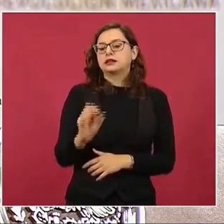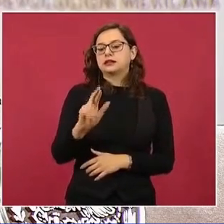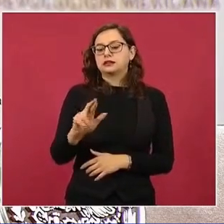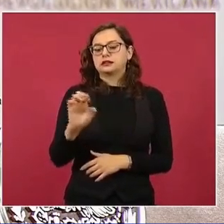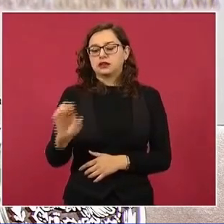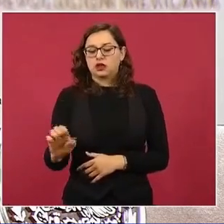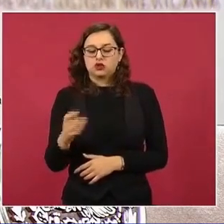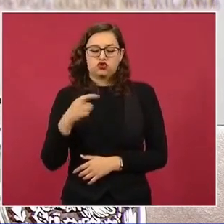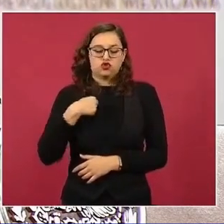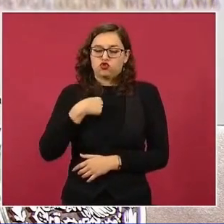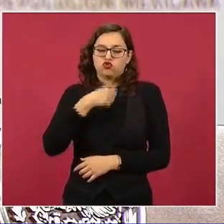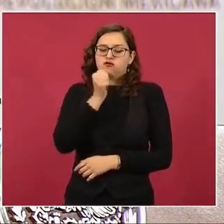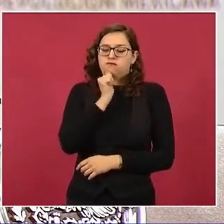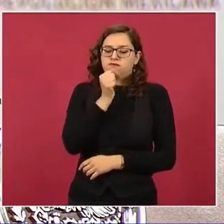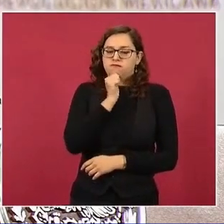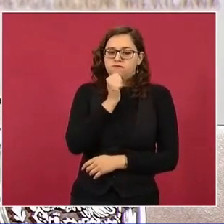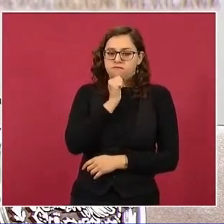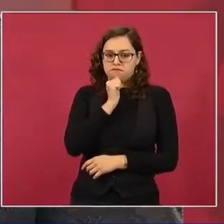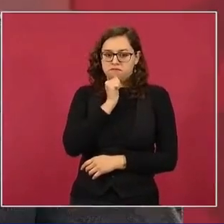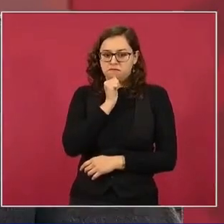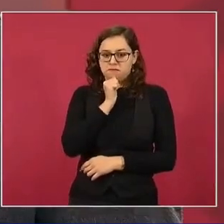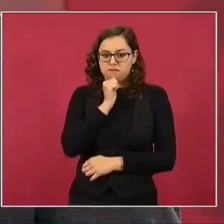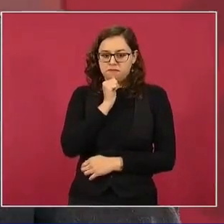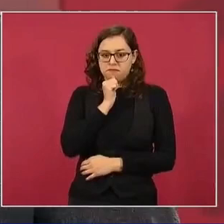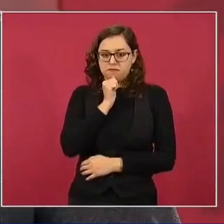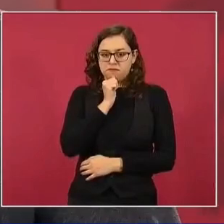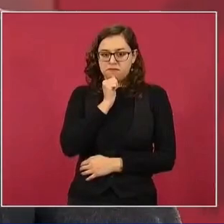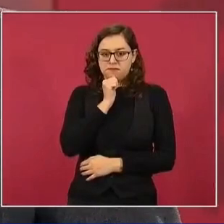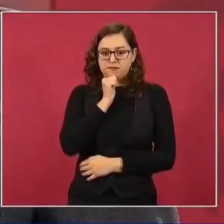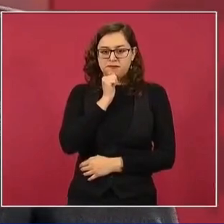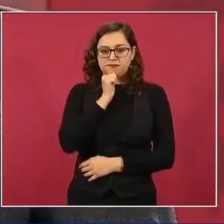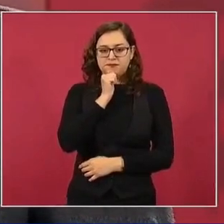lo conozco. Sé que voy a